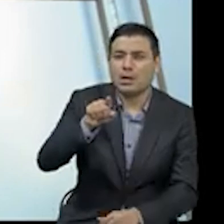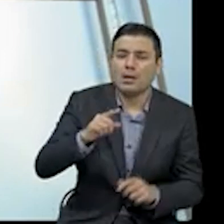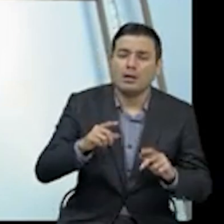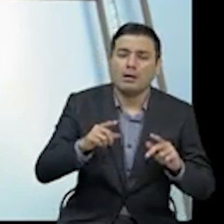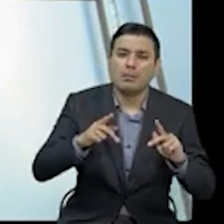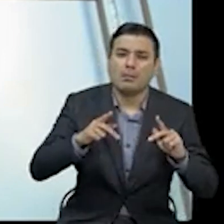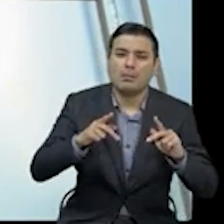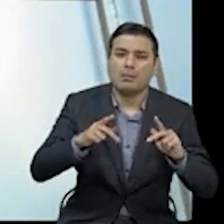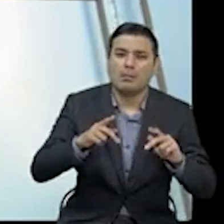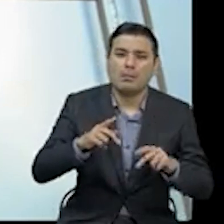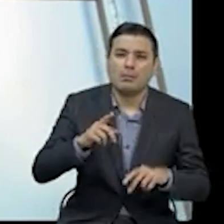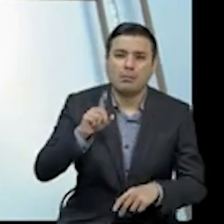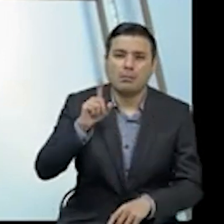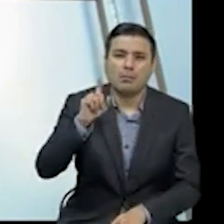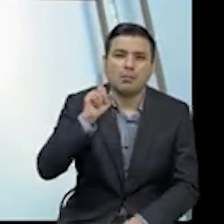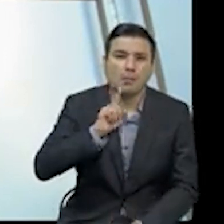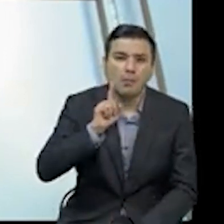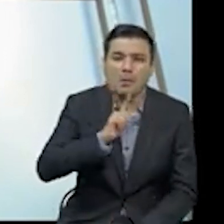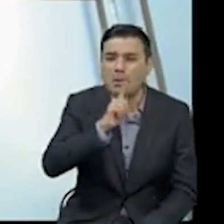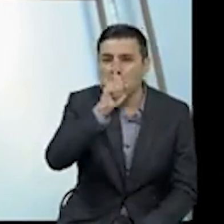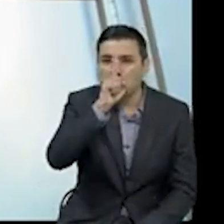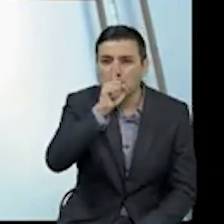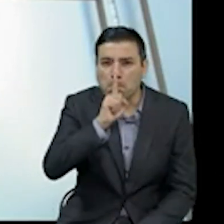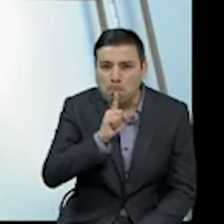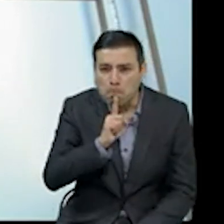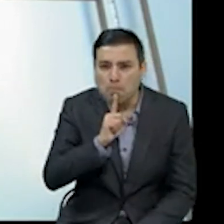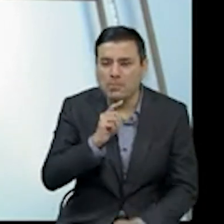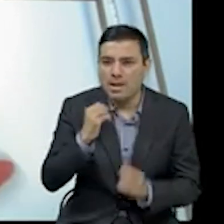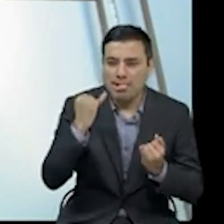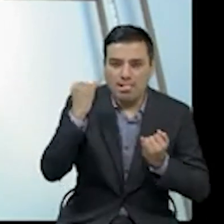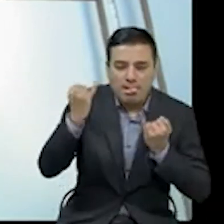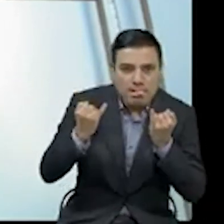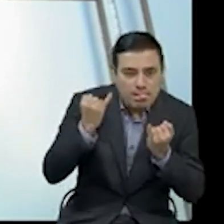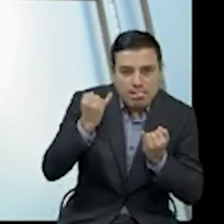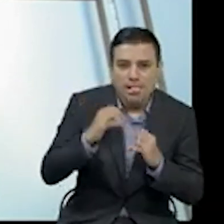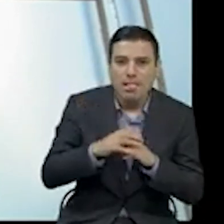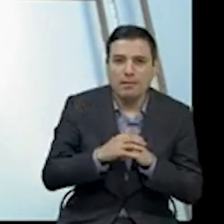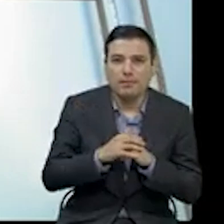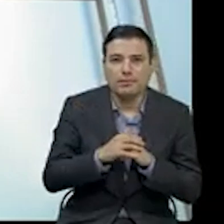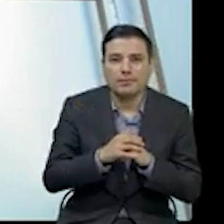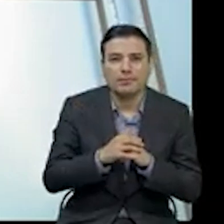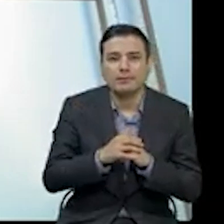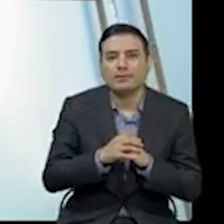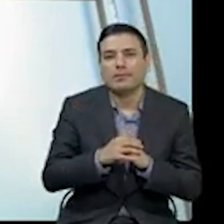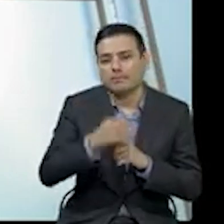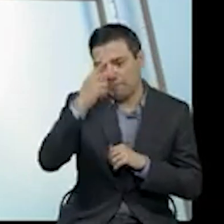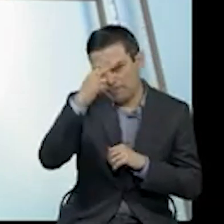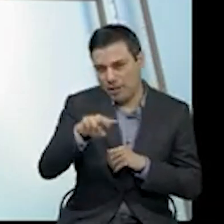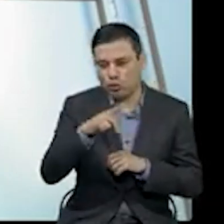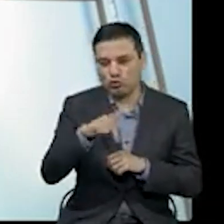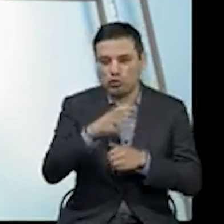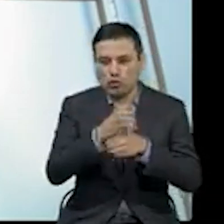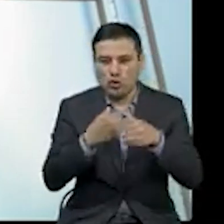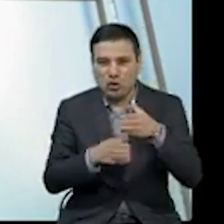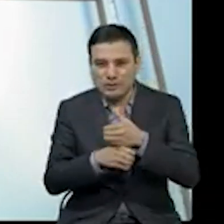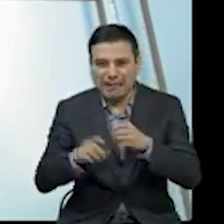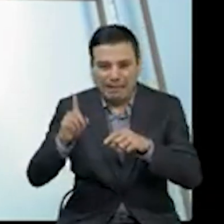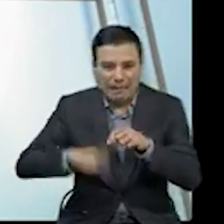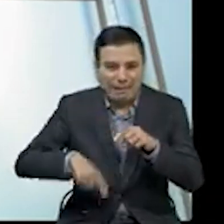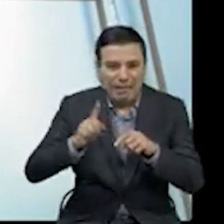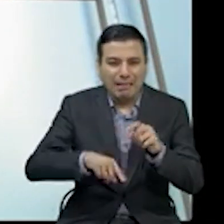el patrimonio nacional, pero eso sí, entrega recursos para tener cebados